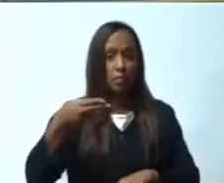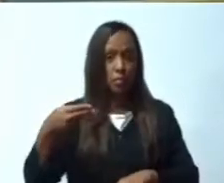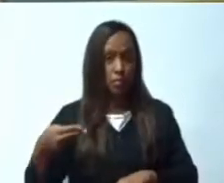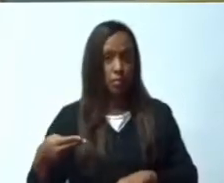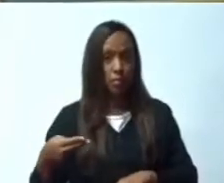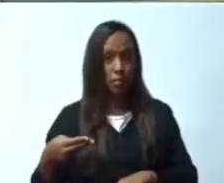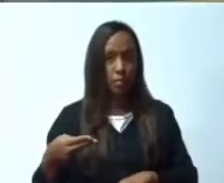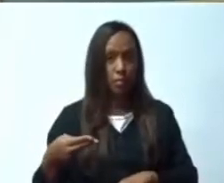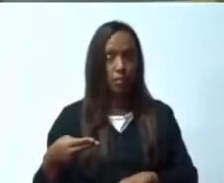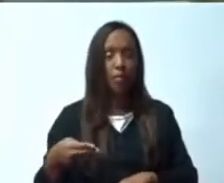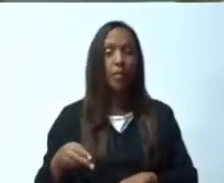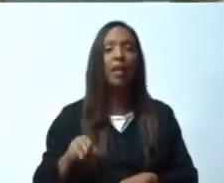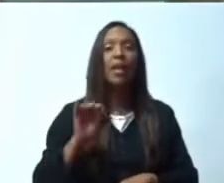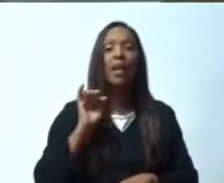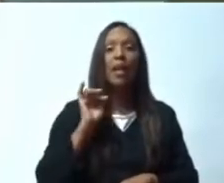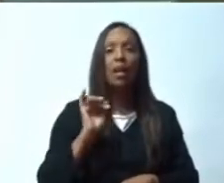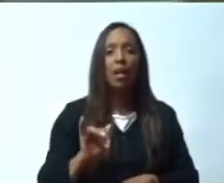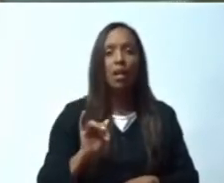a